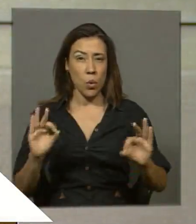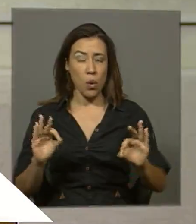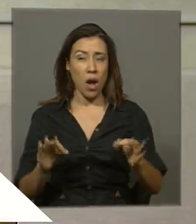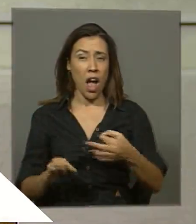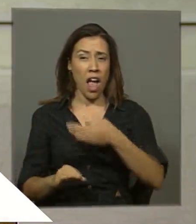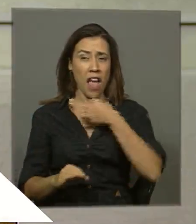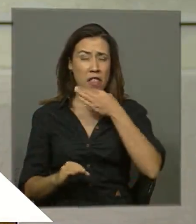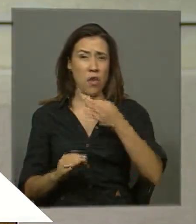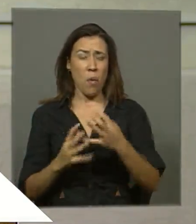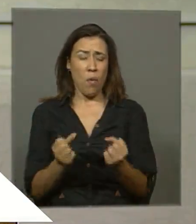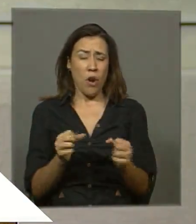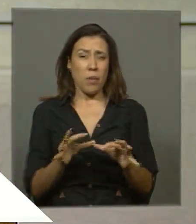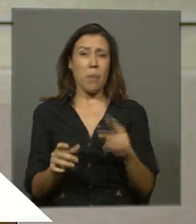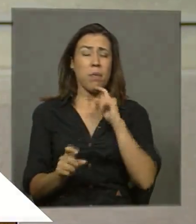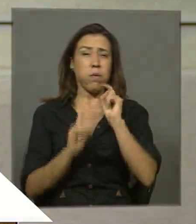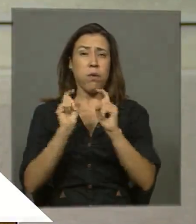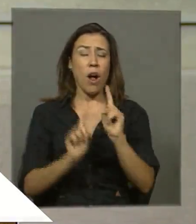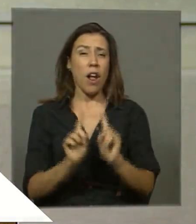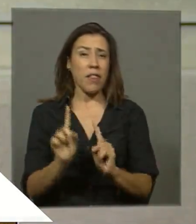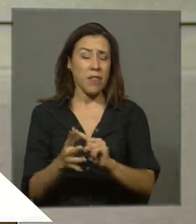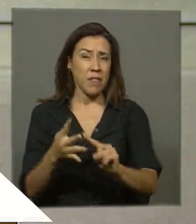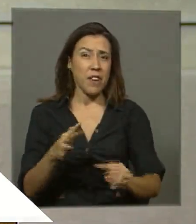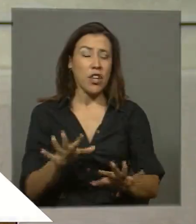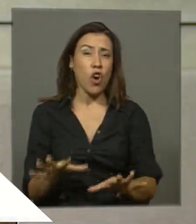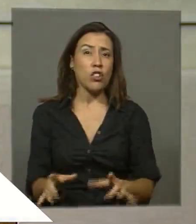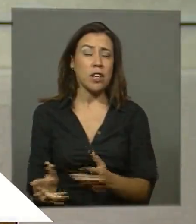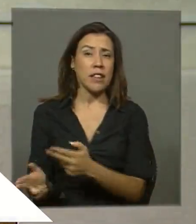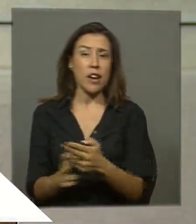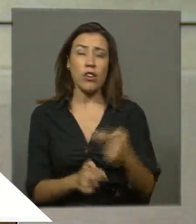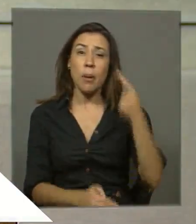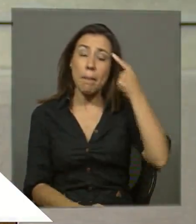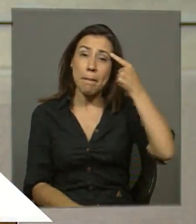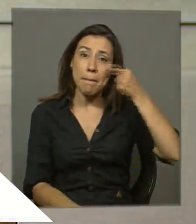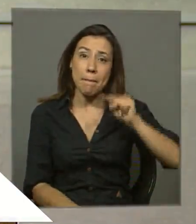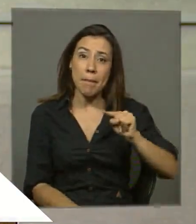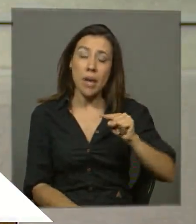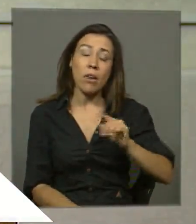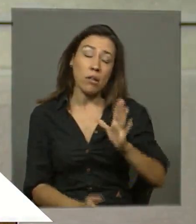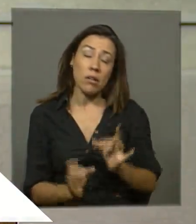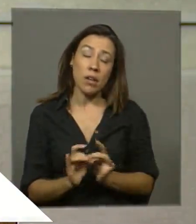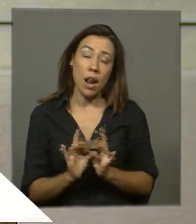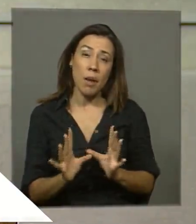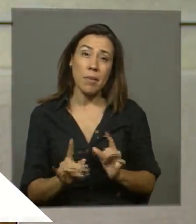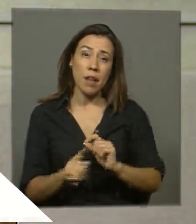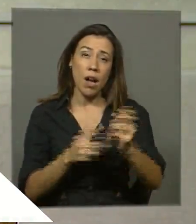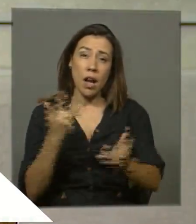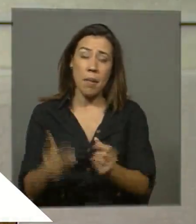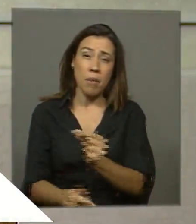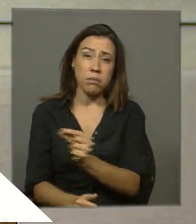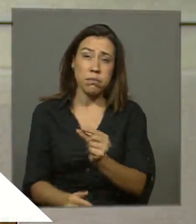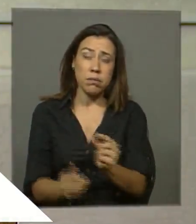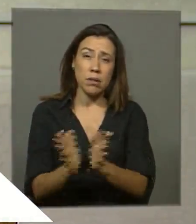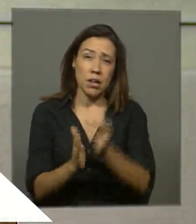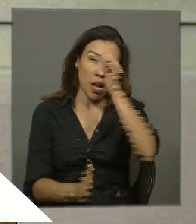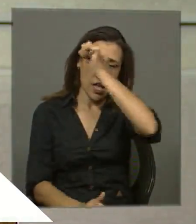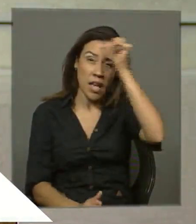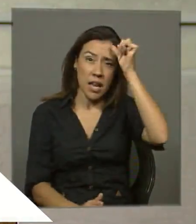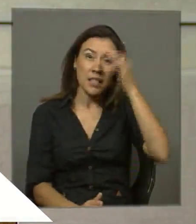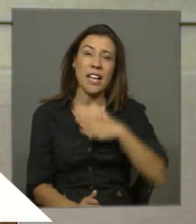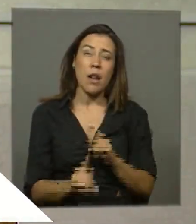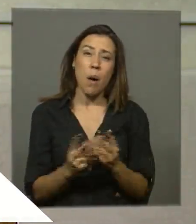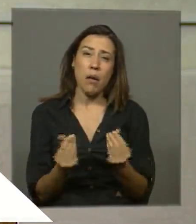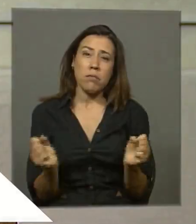un tono destemplado para calificar cualquier hecho como terrorista sin embargo no hay duda que en la quema sistemática de Iglesias se busca